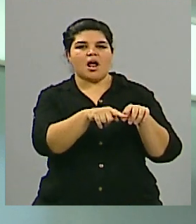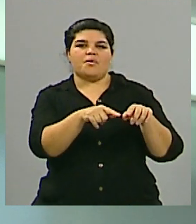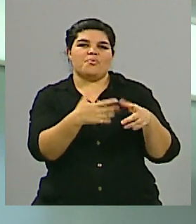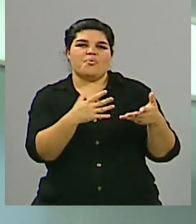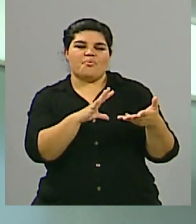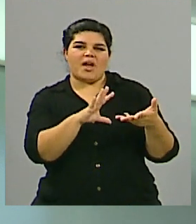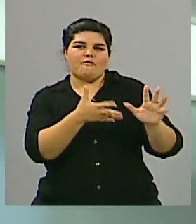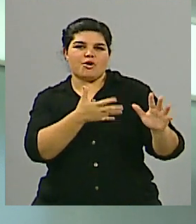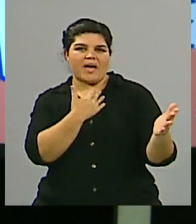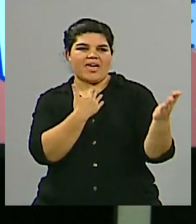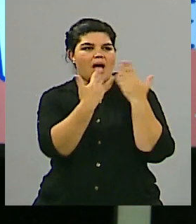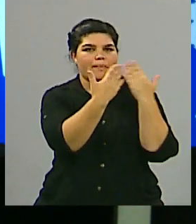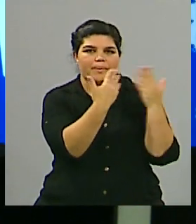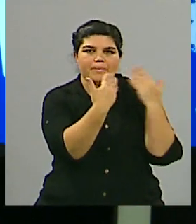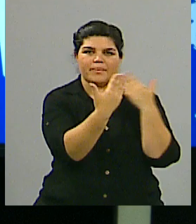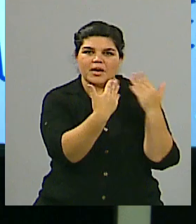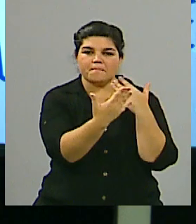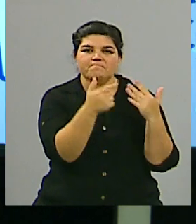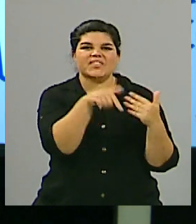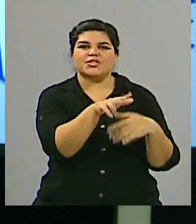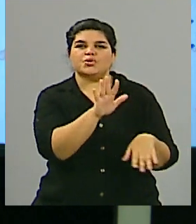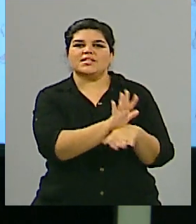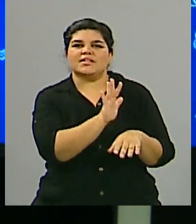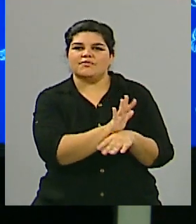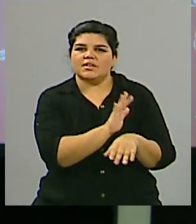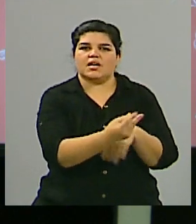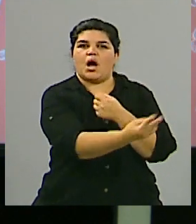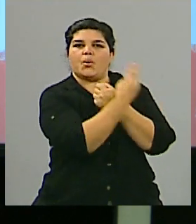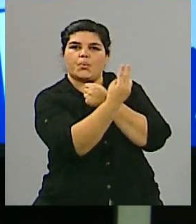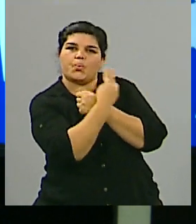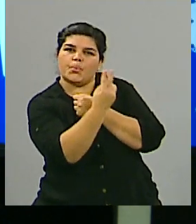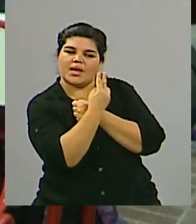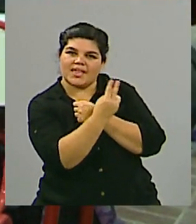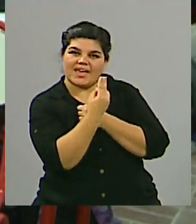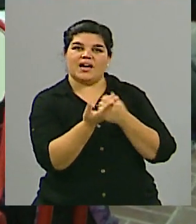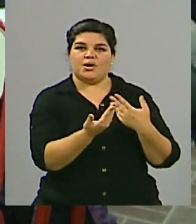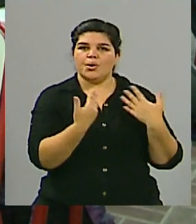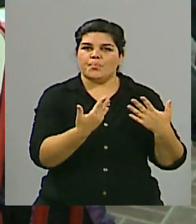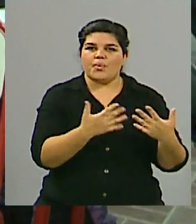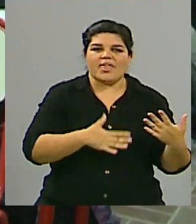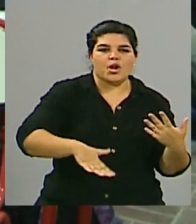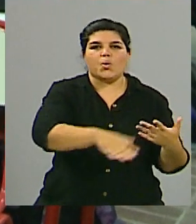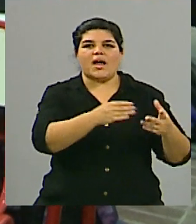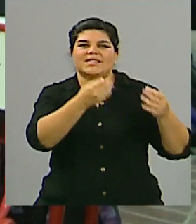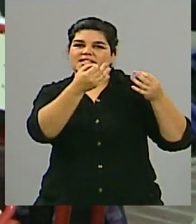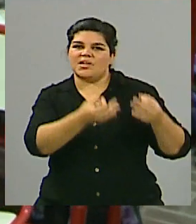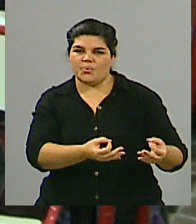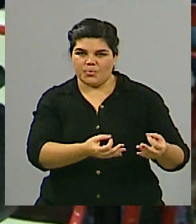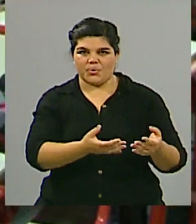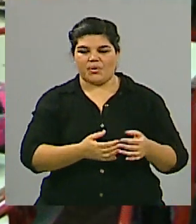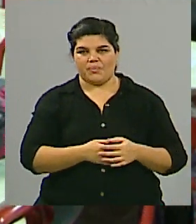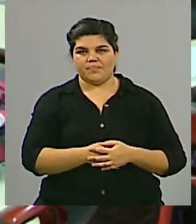ser de cuidado, la escuela tiene que ofrecer esto, esa palabra esté,